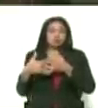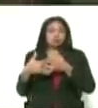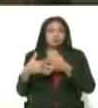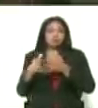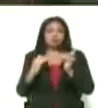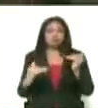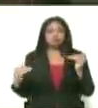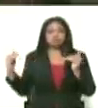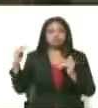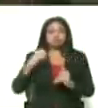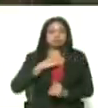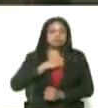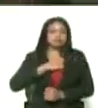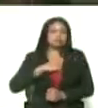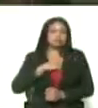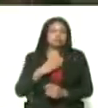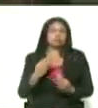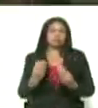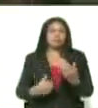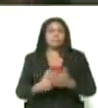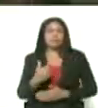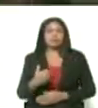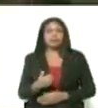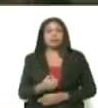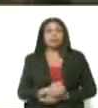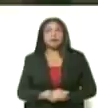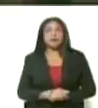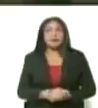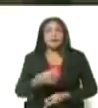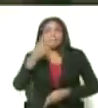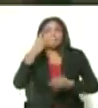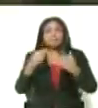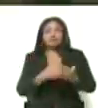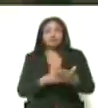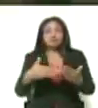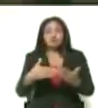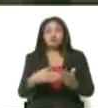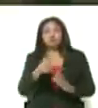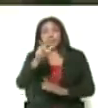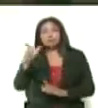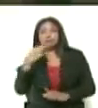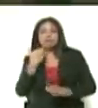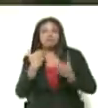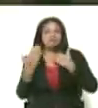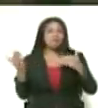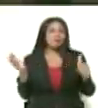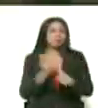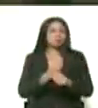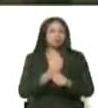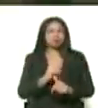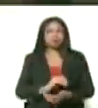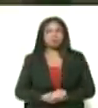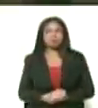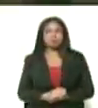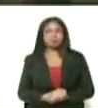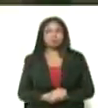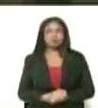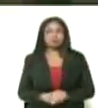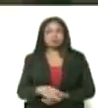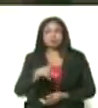arribó lamentablemente a más de 500.000 de casos detectados en ese país, que está